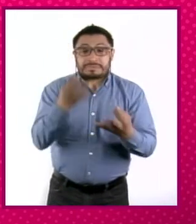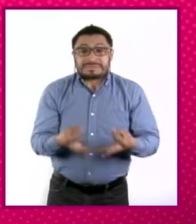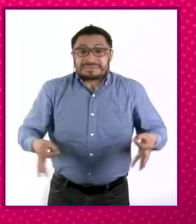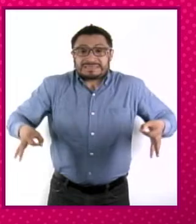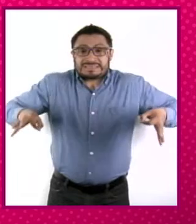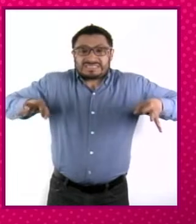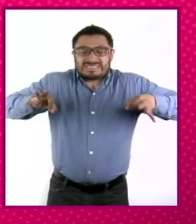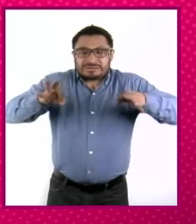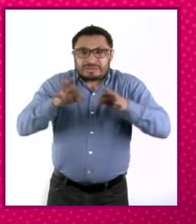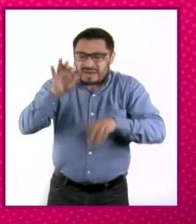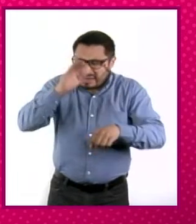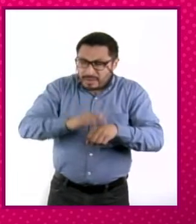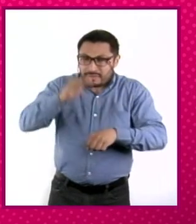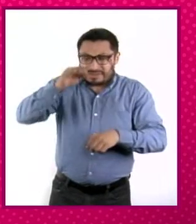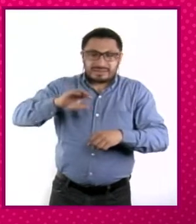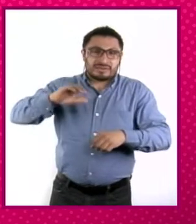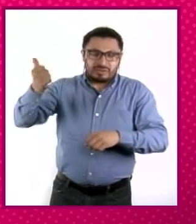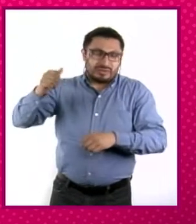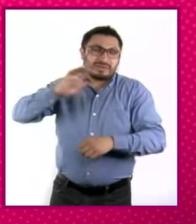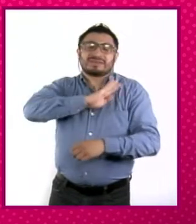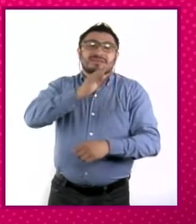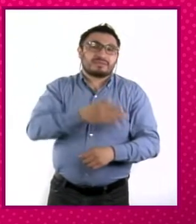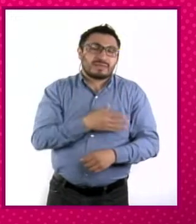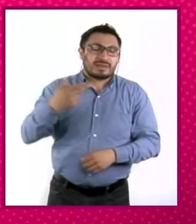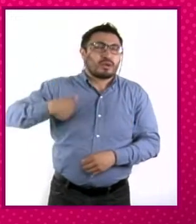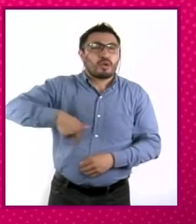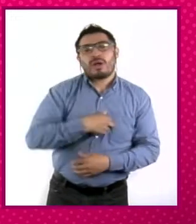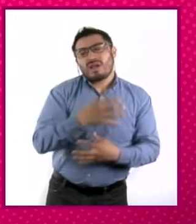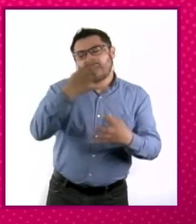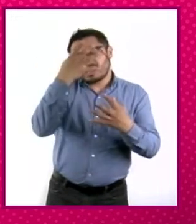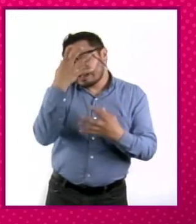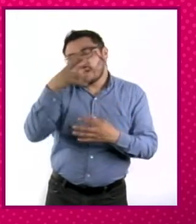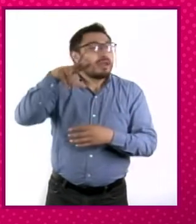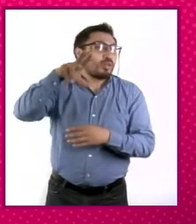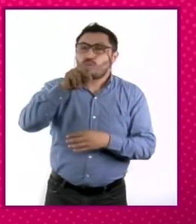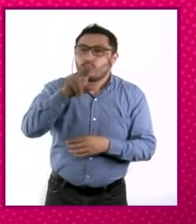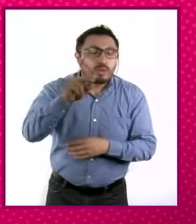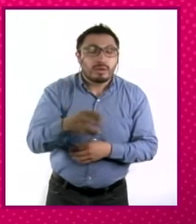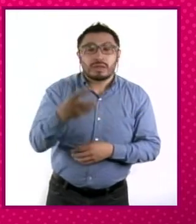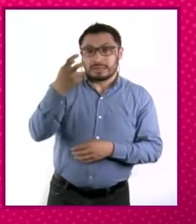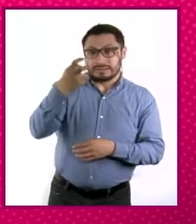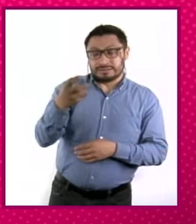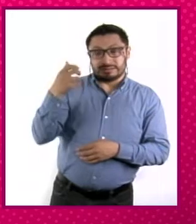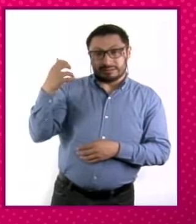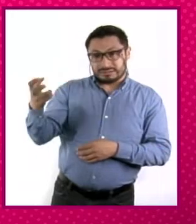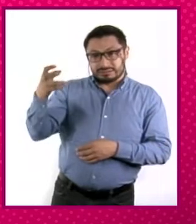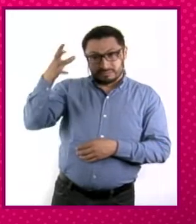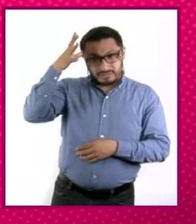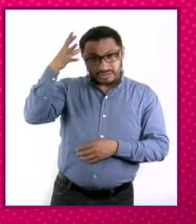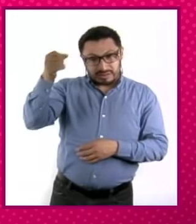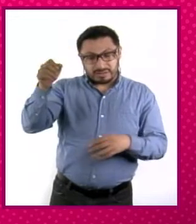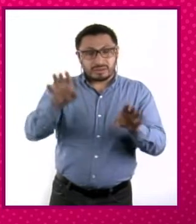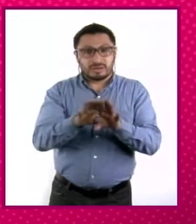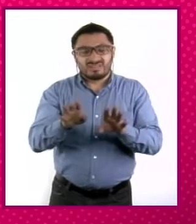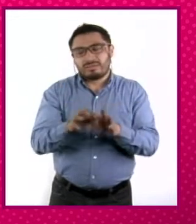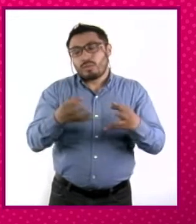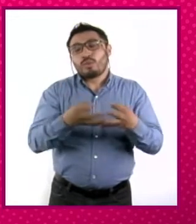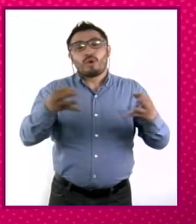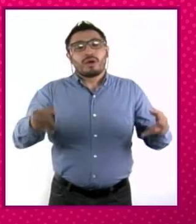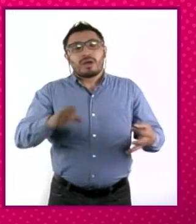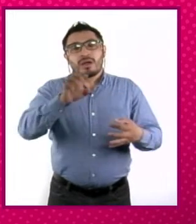que tenían según las instituciones. Los amparos, los litigios, los problemas de tierras, las defensas